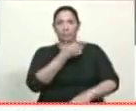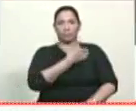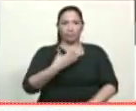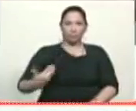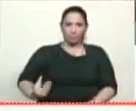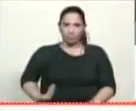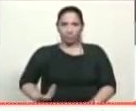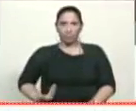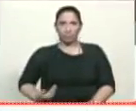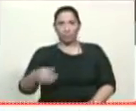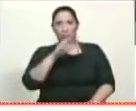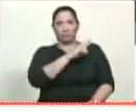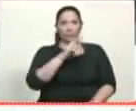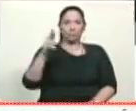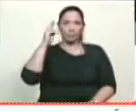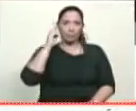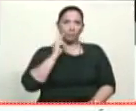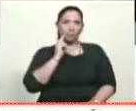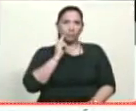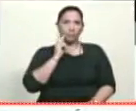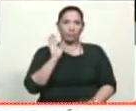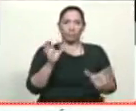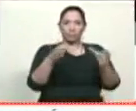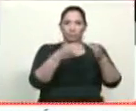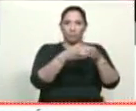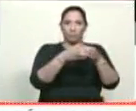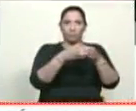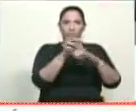o presidenta de la República en Consejo de Ministros.